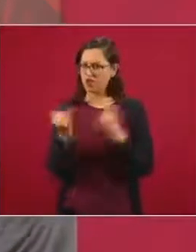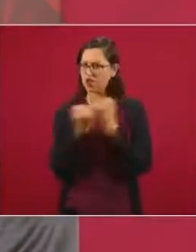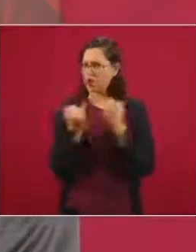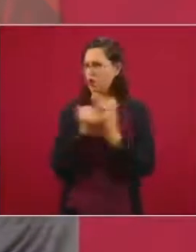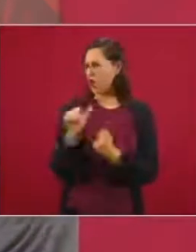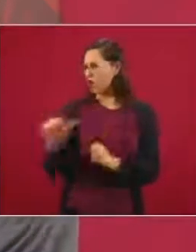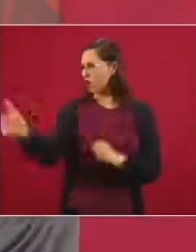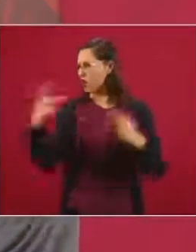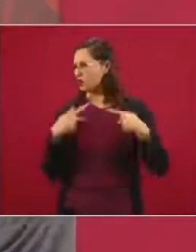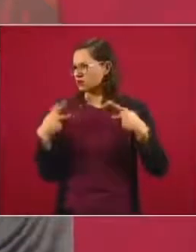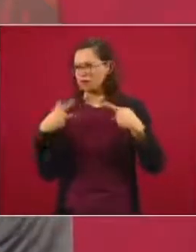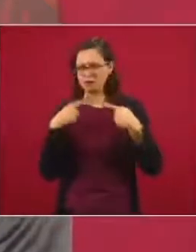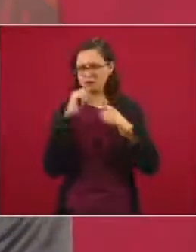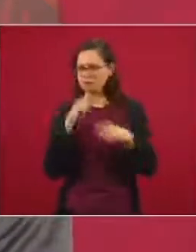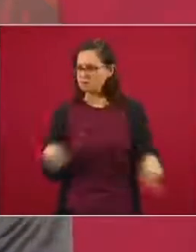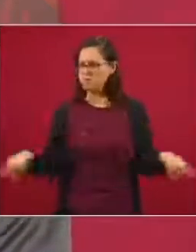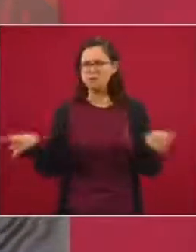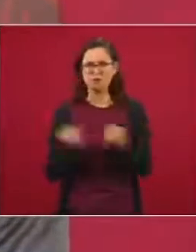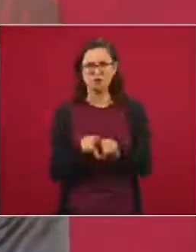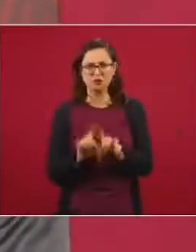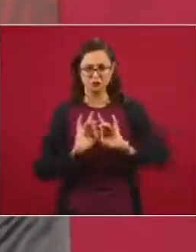Este es un hecho histórico.